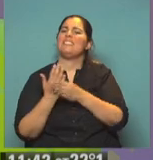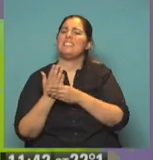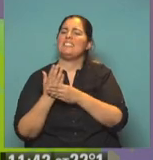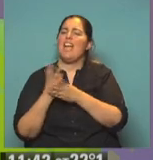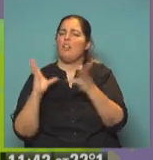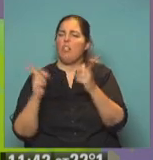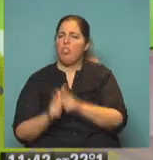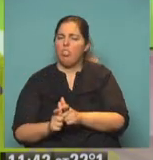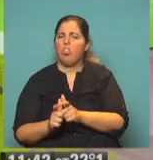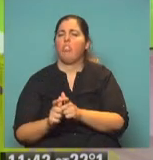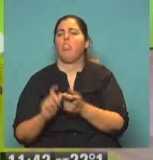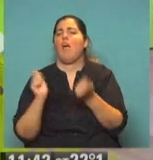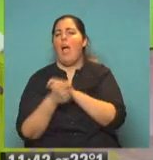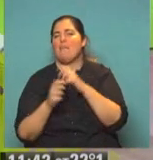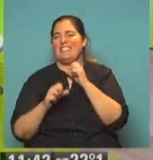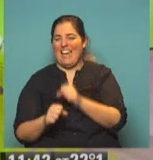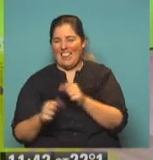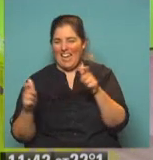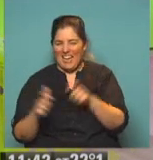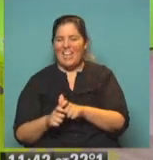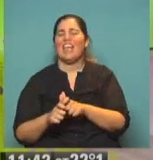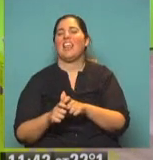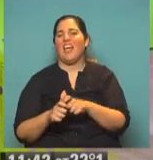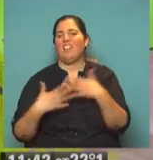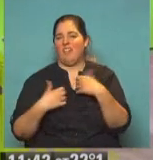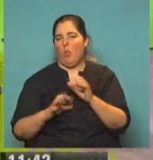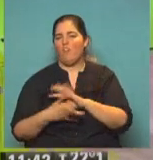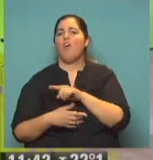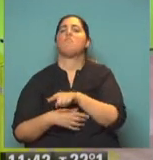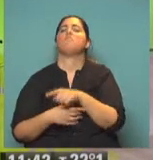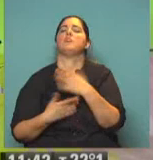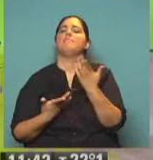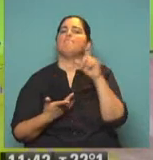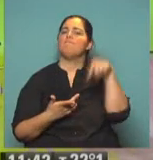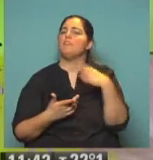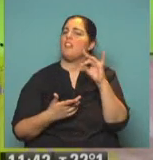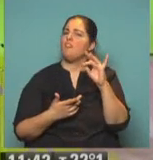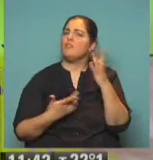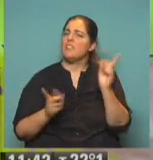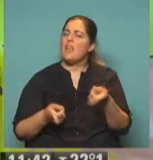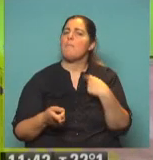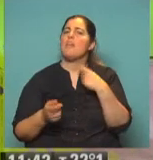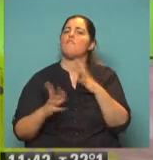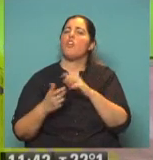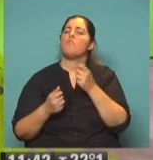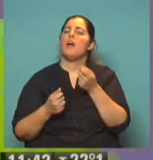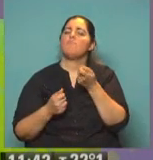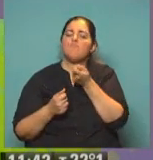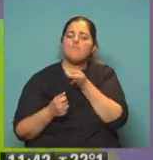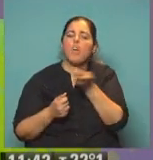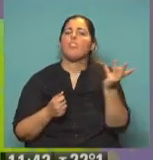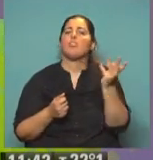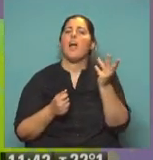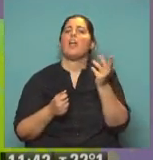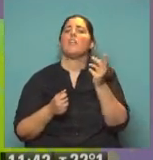se cambiaran secretarías, etcétera, generó también que se dificulta la manera de contabilizar el